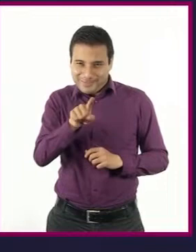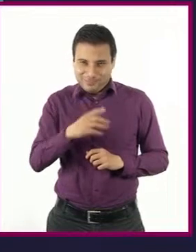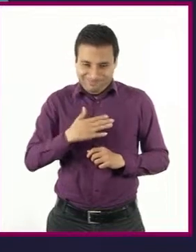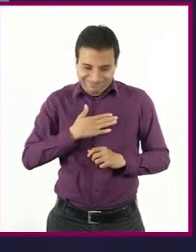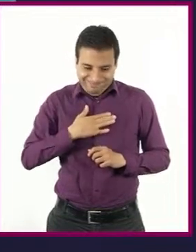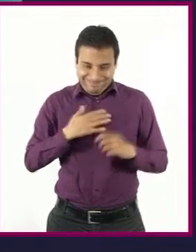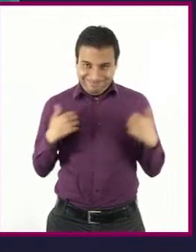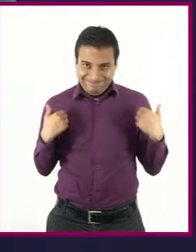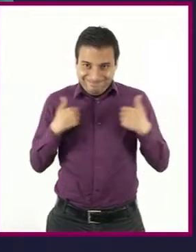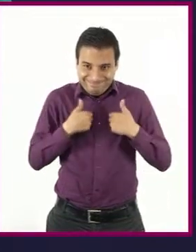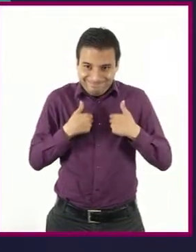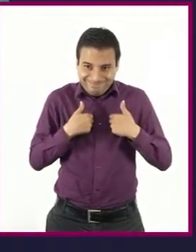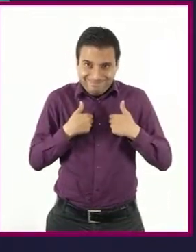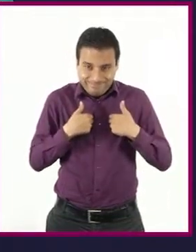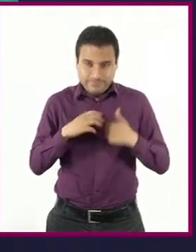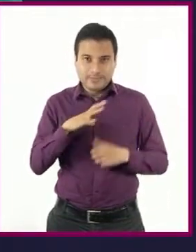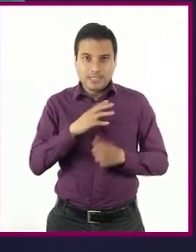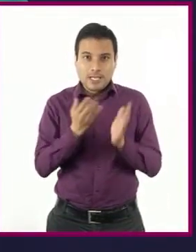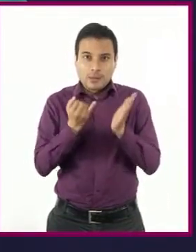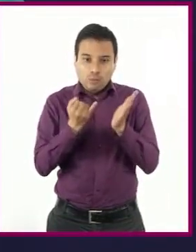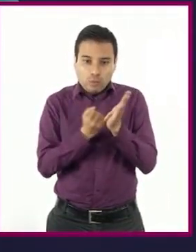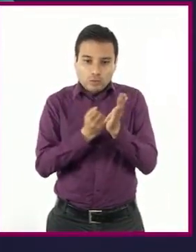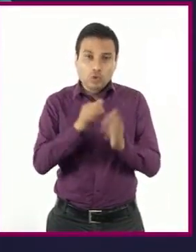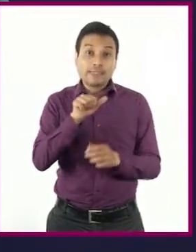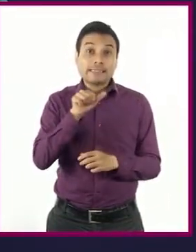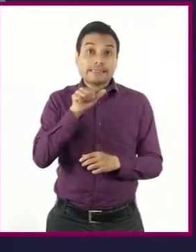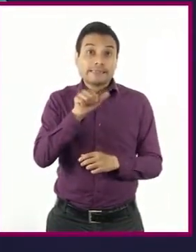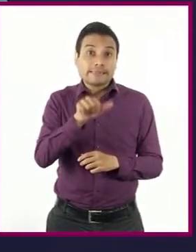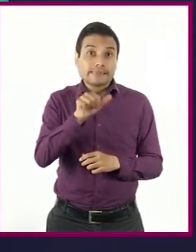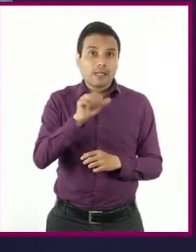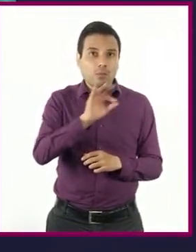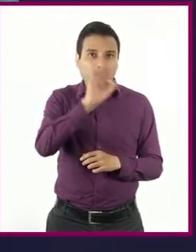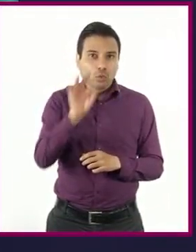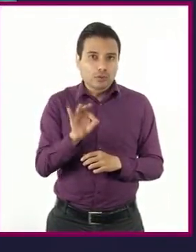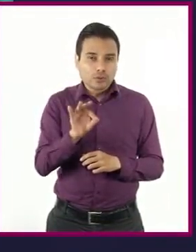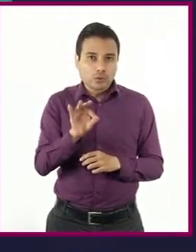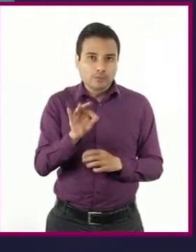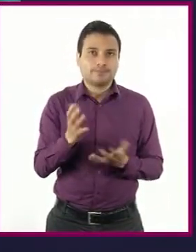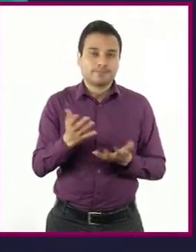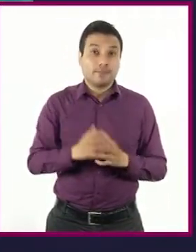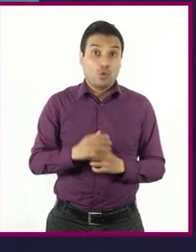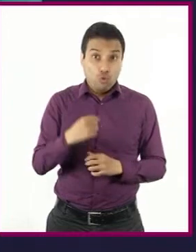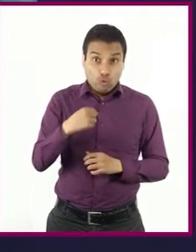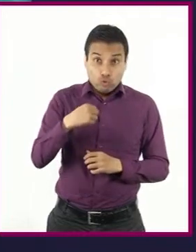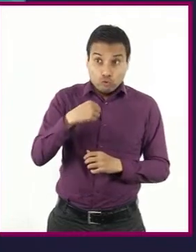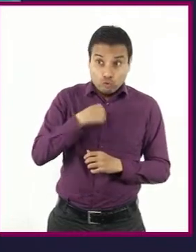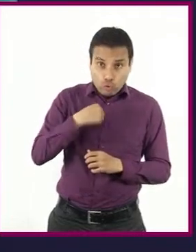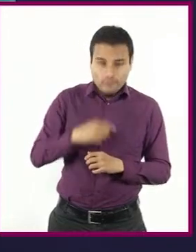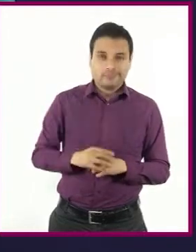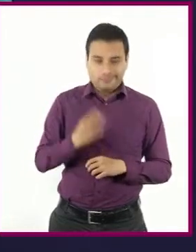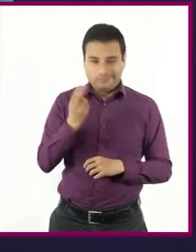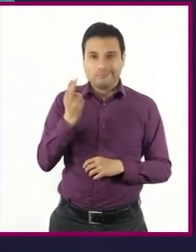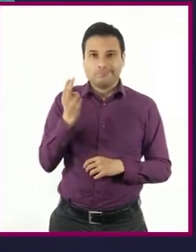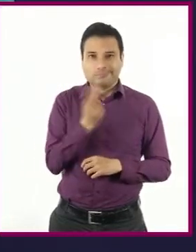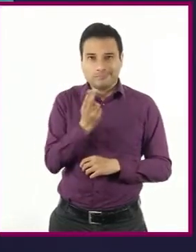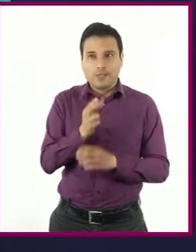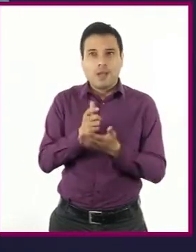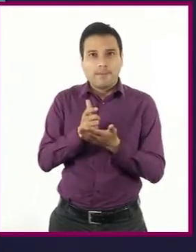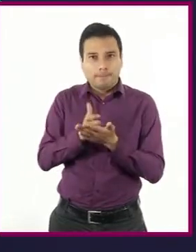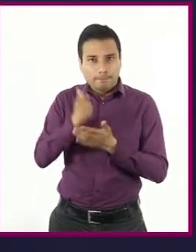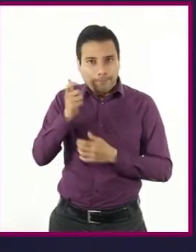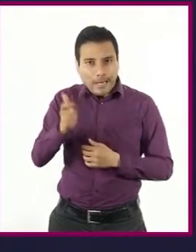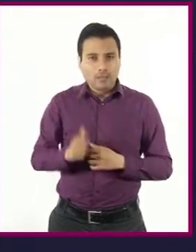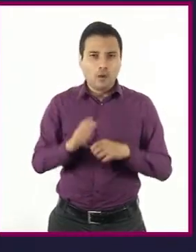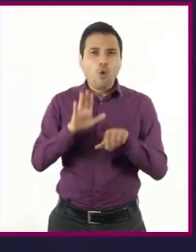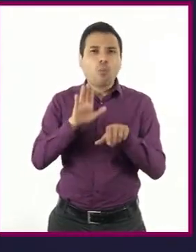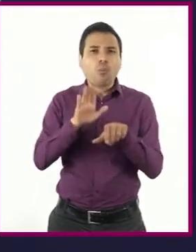producto está gravado con un 16% de su valor comercial que yo como consumidor debo pagar por el hecho de adquirir